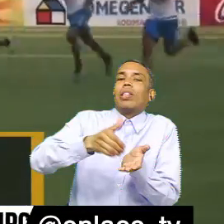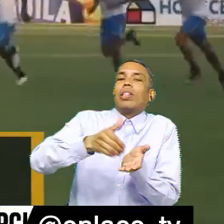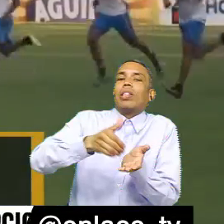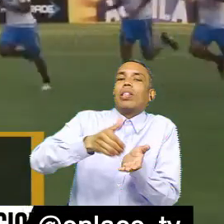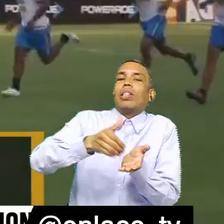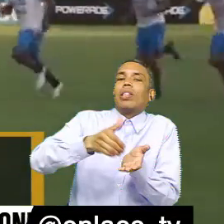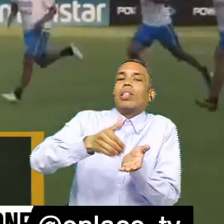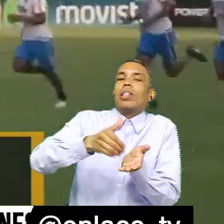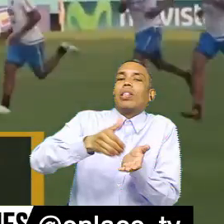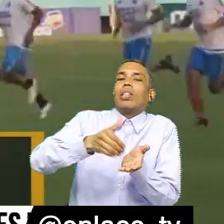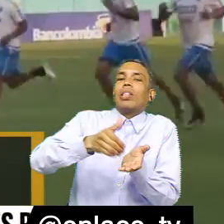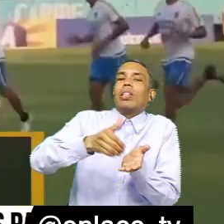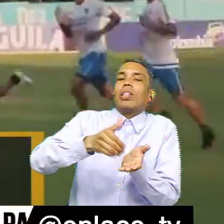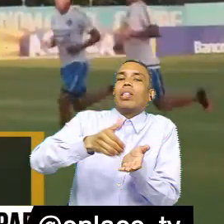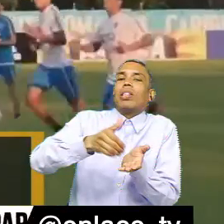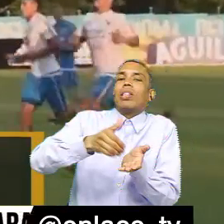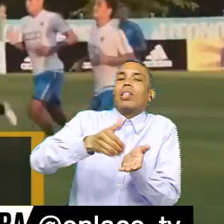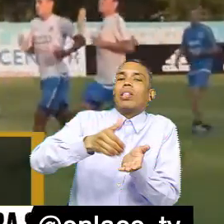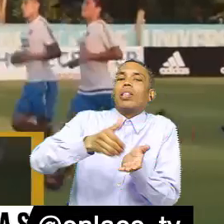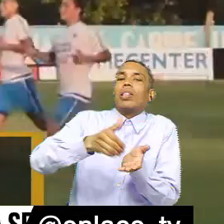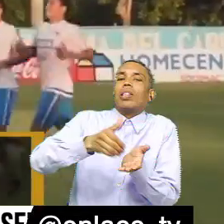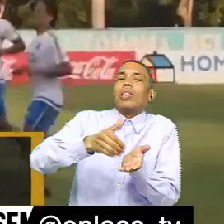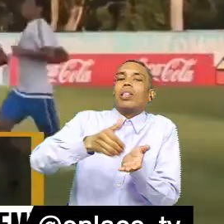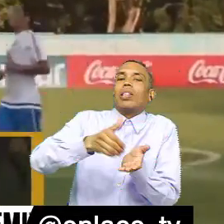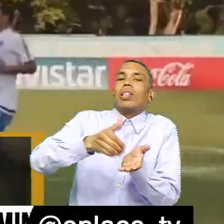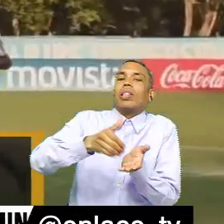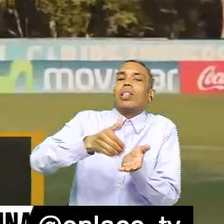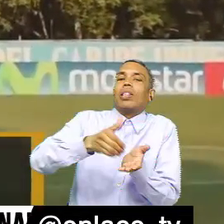la admiración de todos y